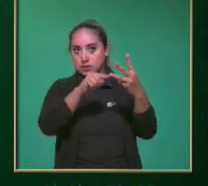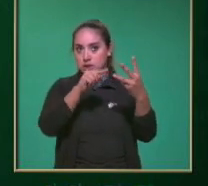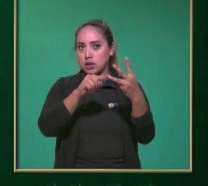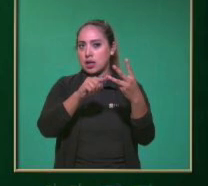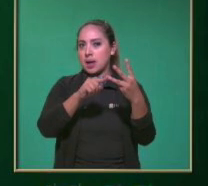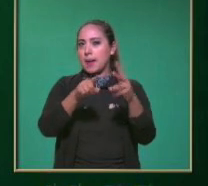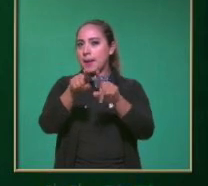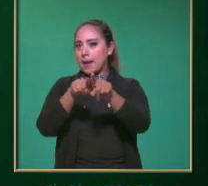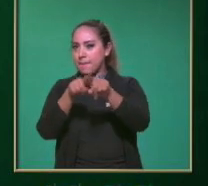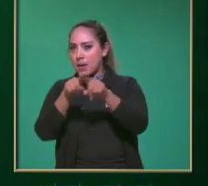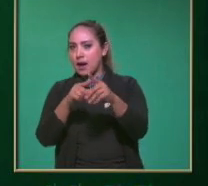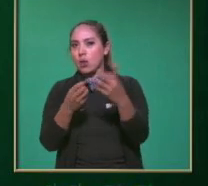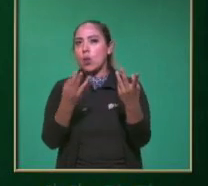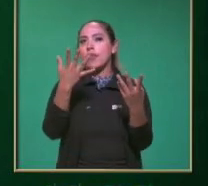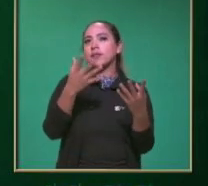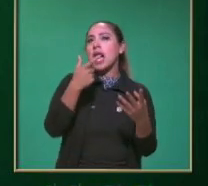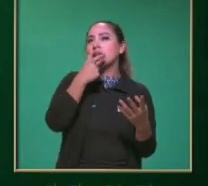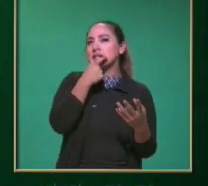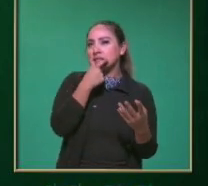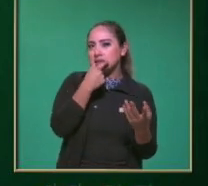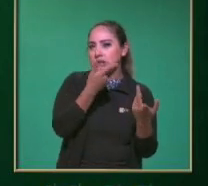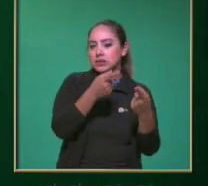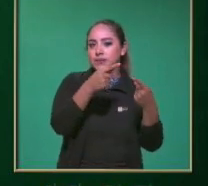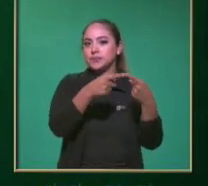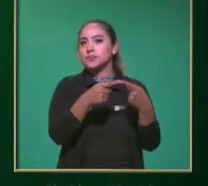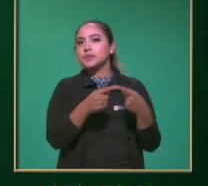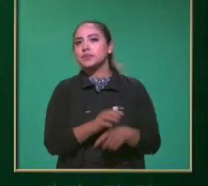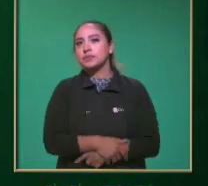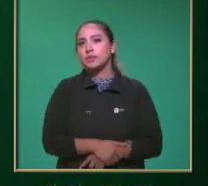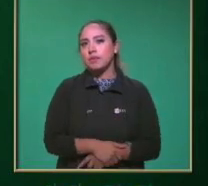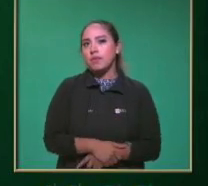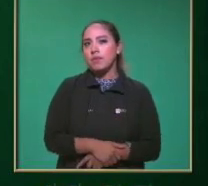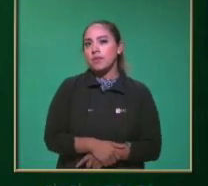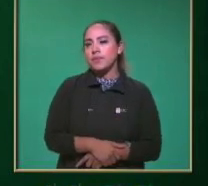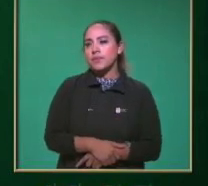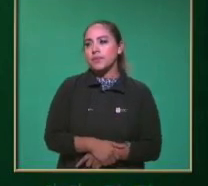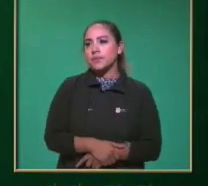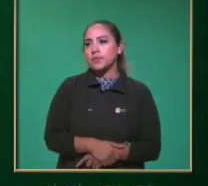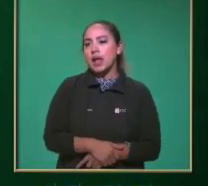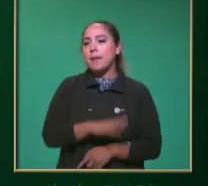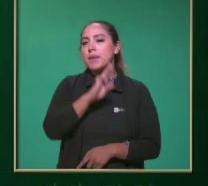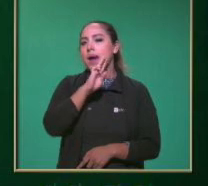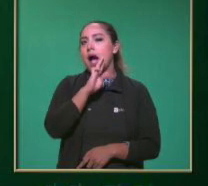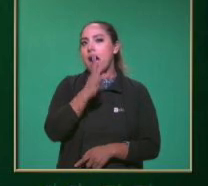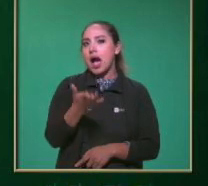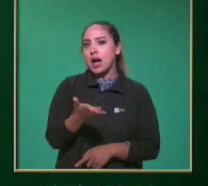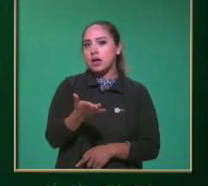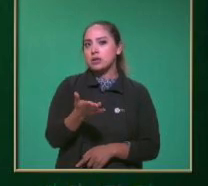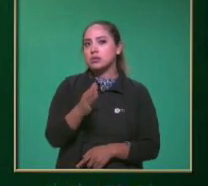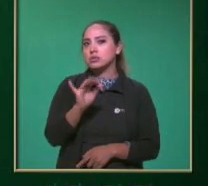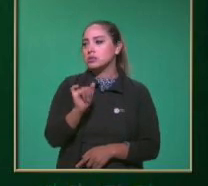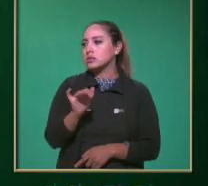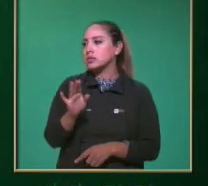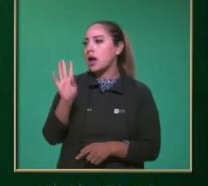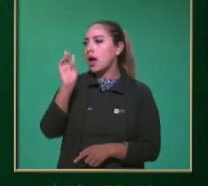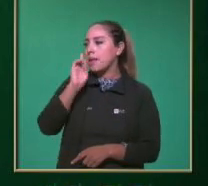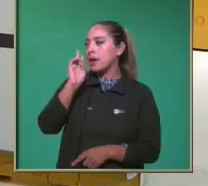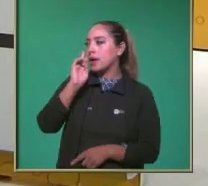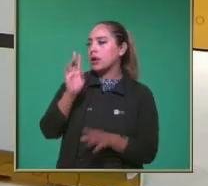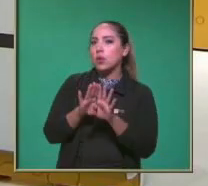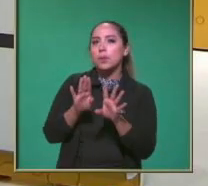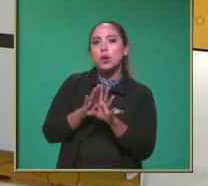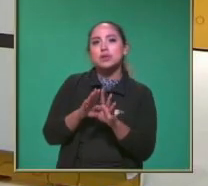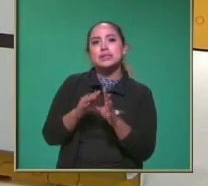la mamá de Pedro? Bueno, pues aquí, ¿cómo le vamos a hacer con el ábaco? Vamos a representar, a